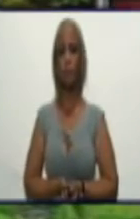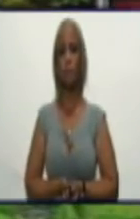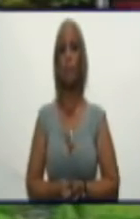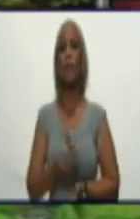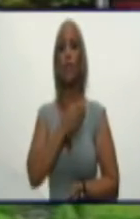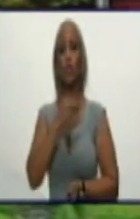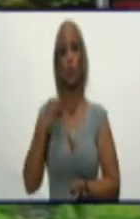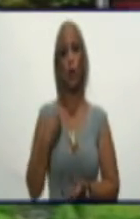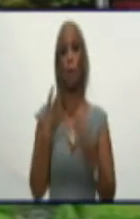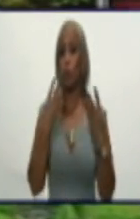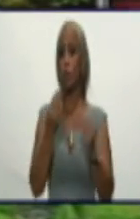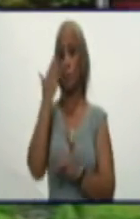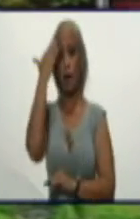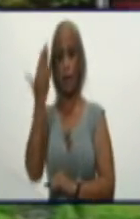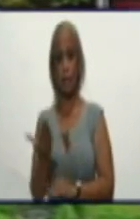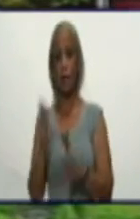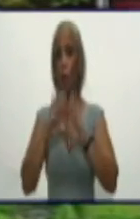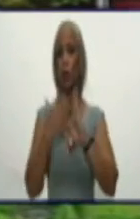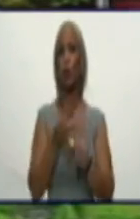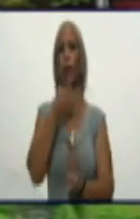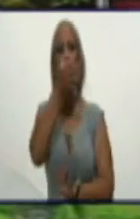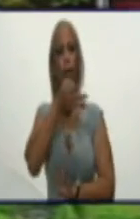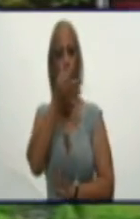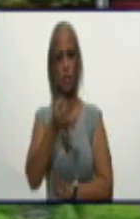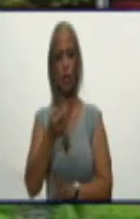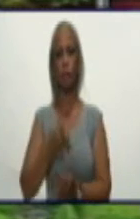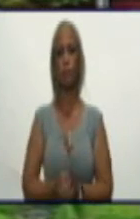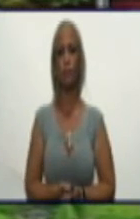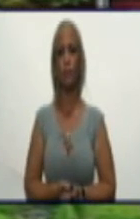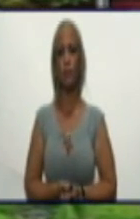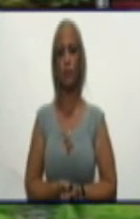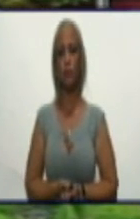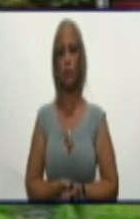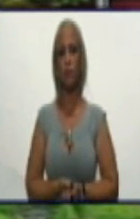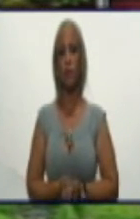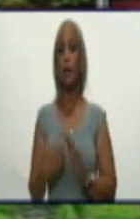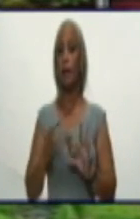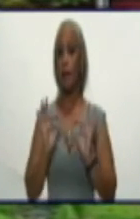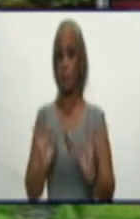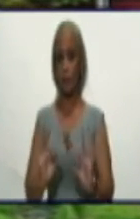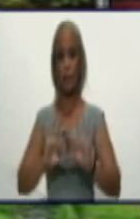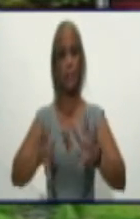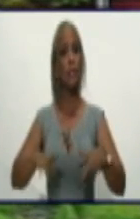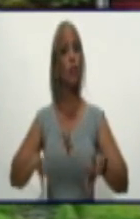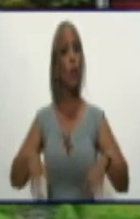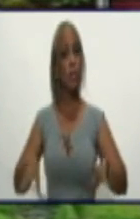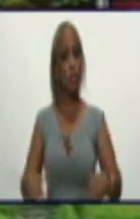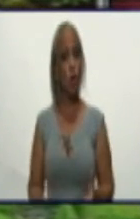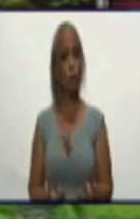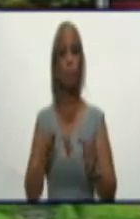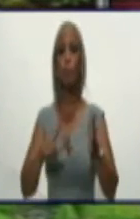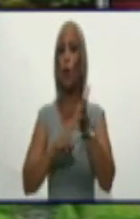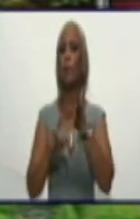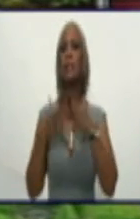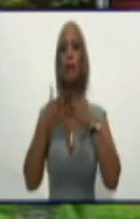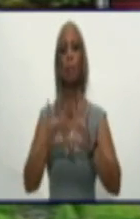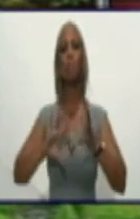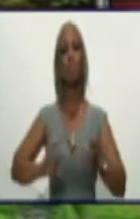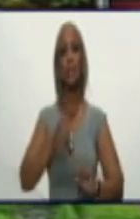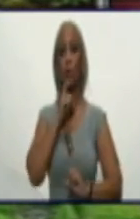Doctora, muchísimas gracias por toda esta explicación. Realmente la situación de Granma sigue siendo compleja, la